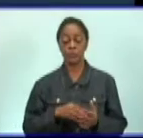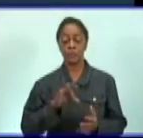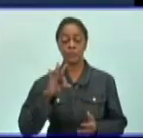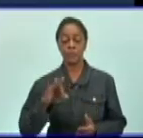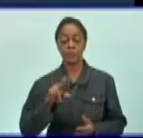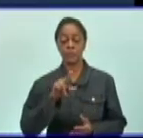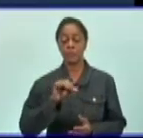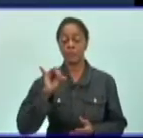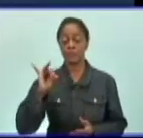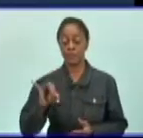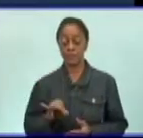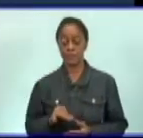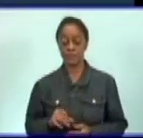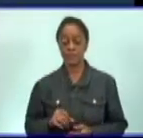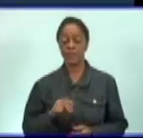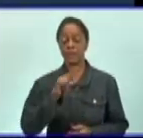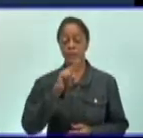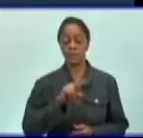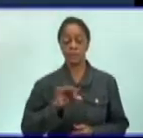4.827 y